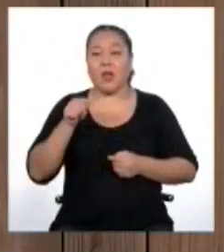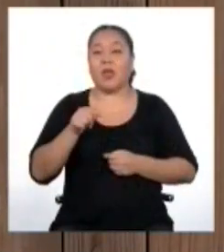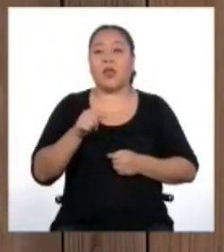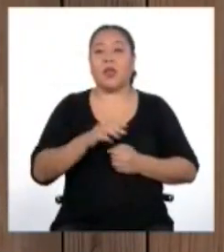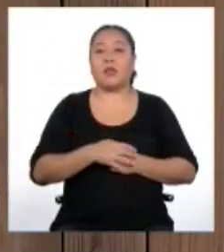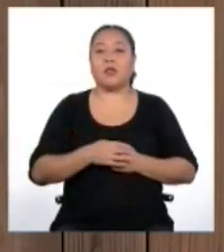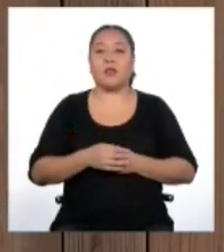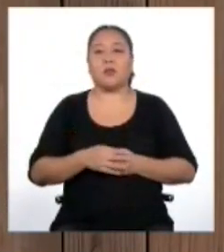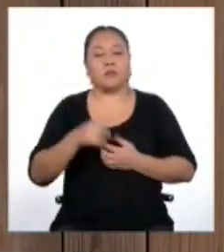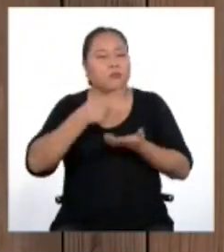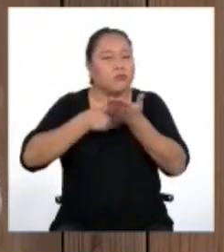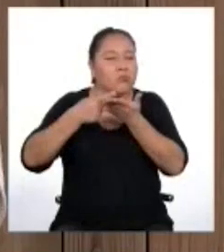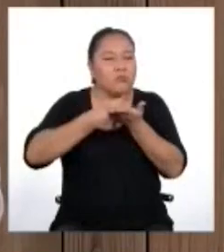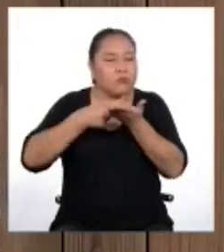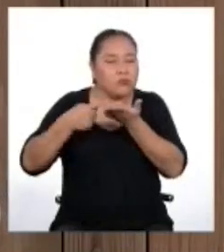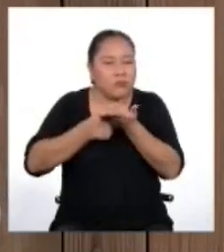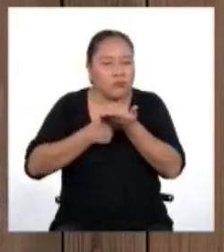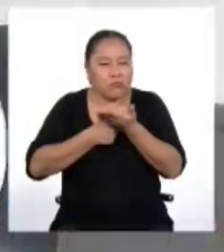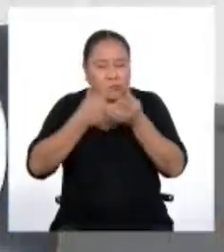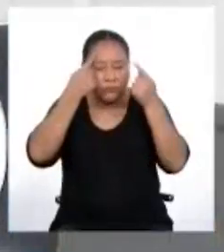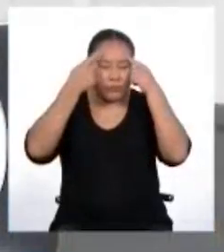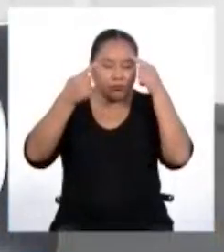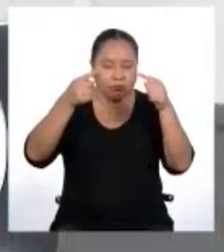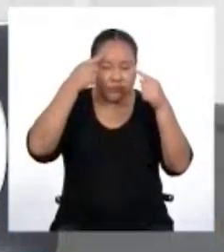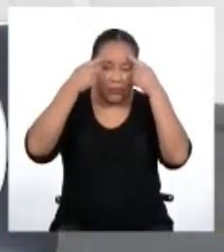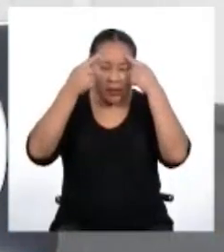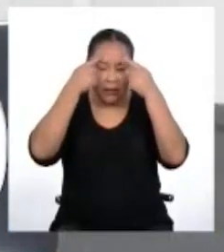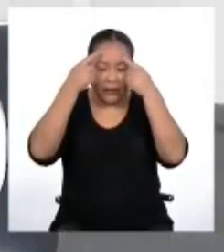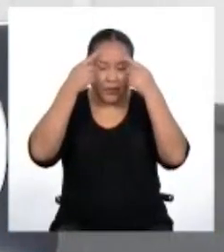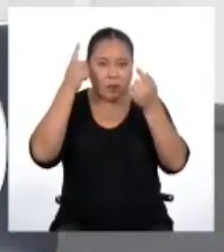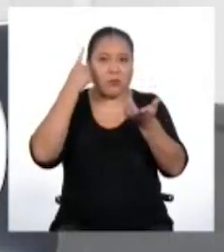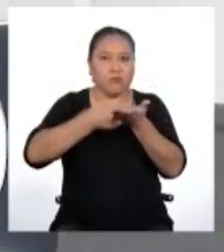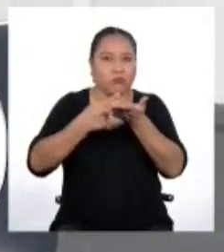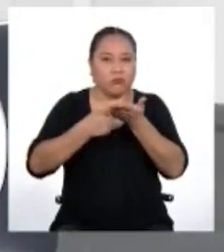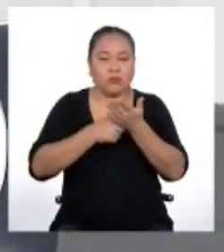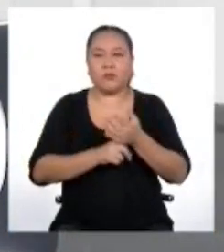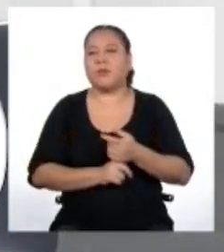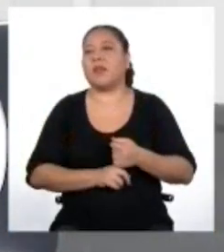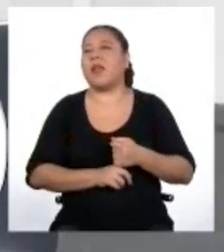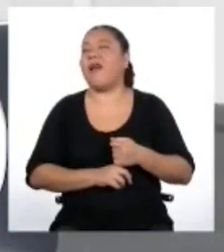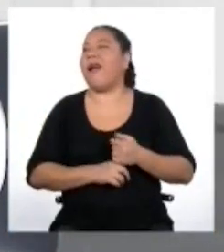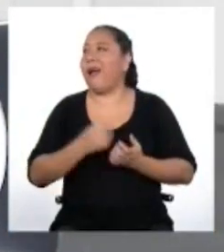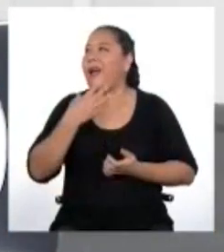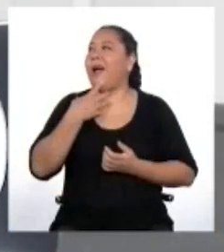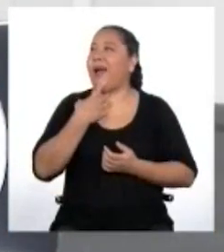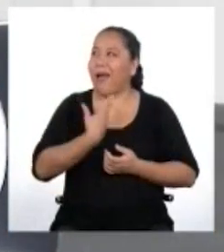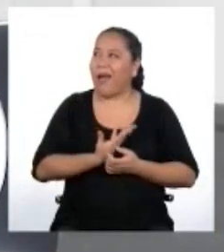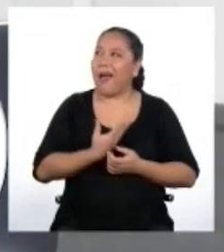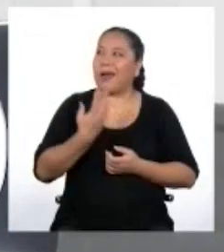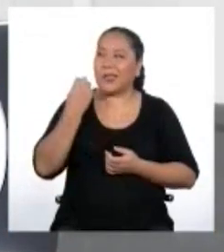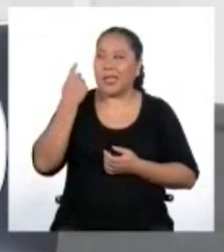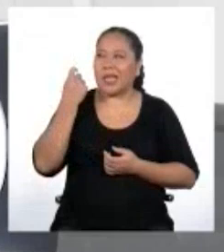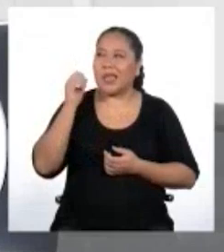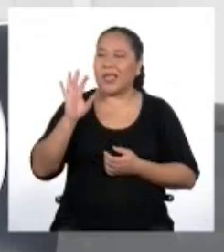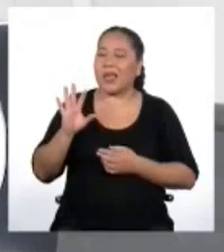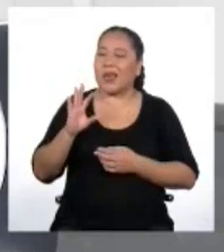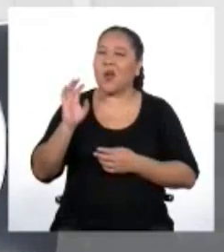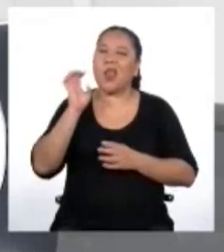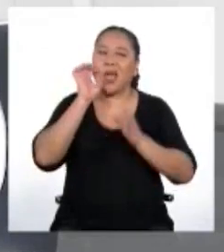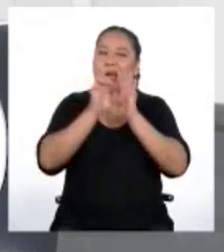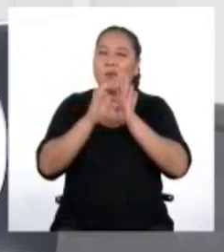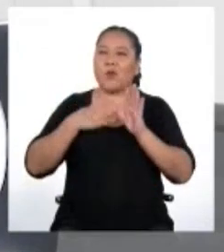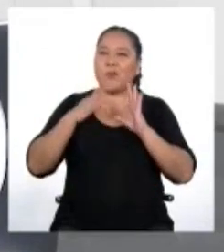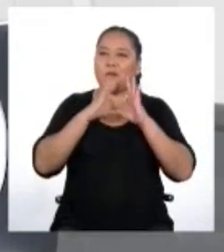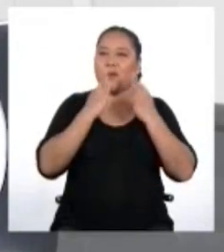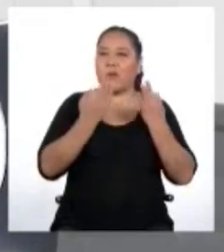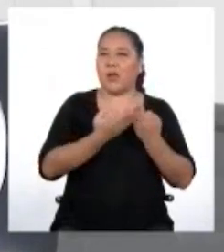la deliberación y discusión. Ya entendí a qué quería llegar con todo lo de mi familia. Entonces, mi